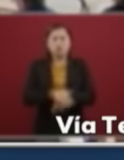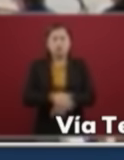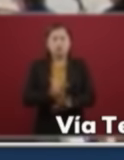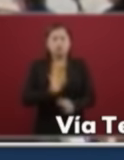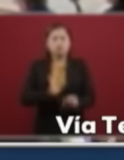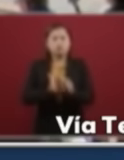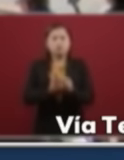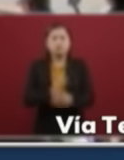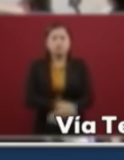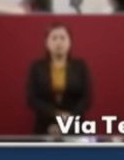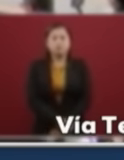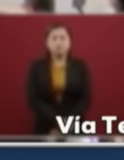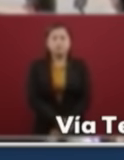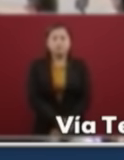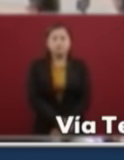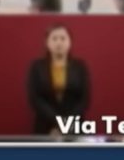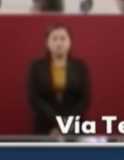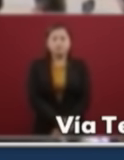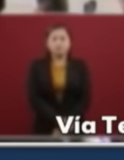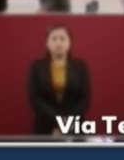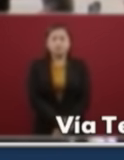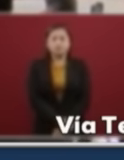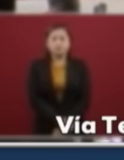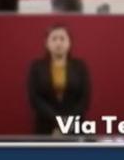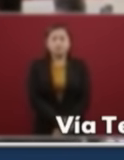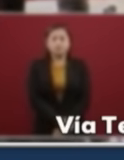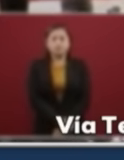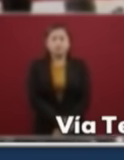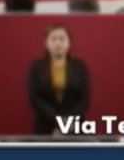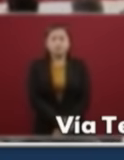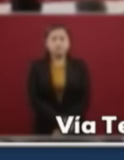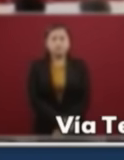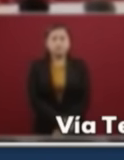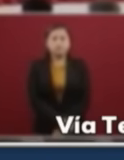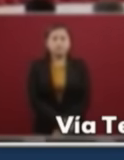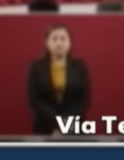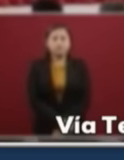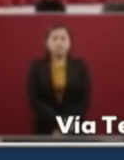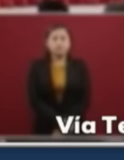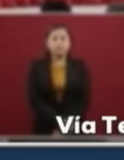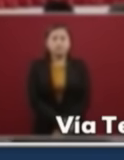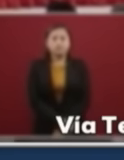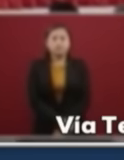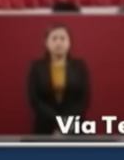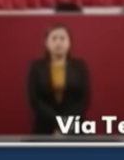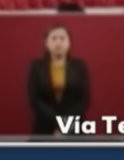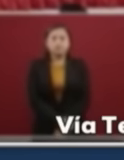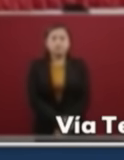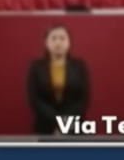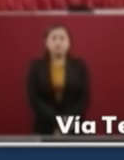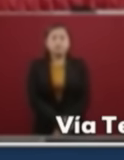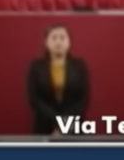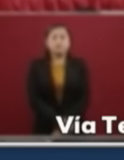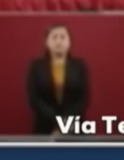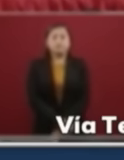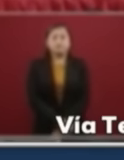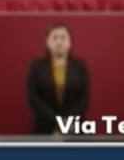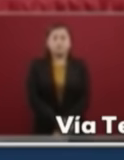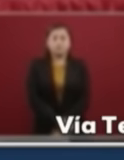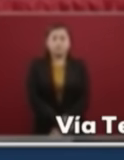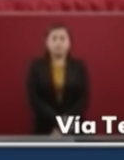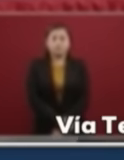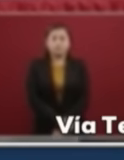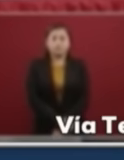sueltas hasta que le toca a otra persona. Y eso es muy importante porque entonces puede ser una conversación y no nada más un diálogo o